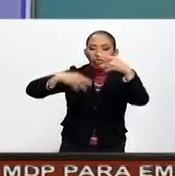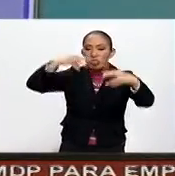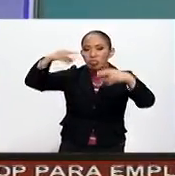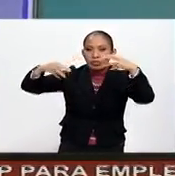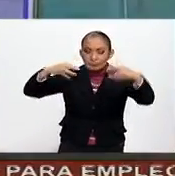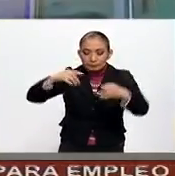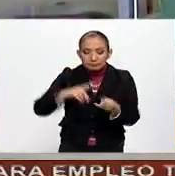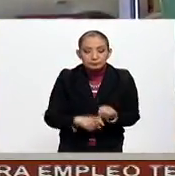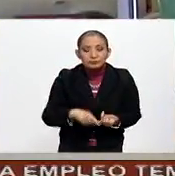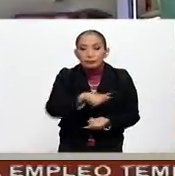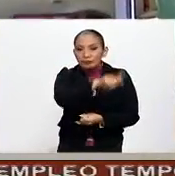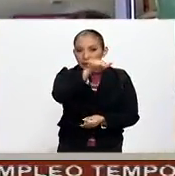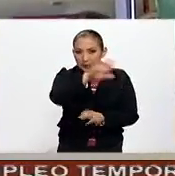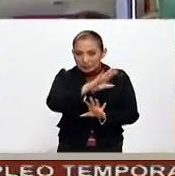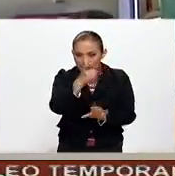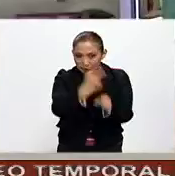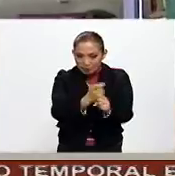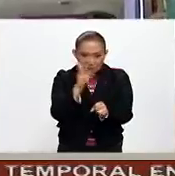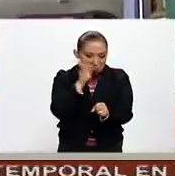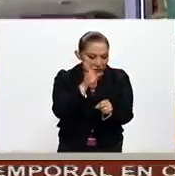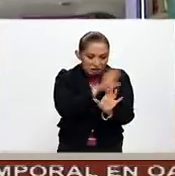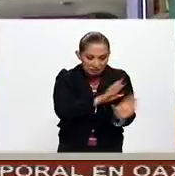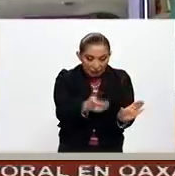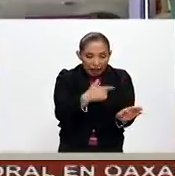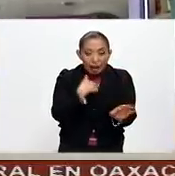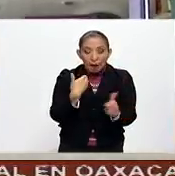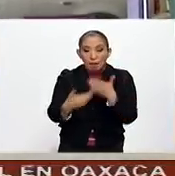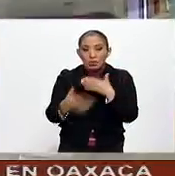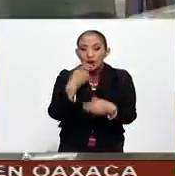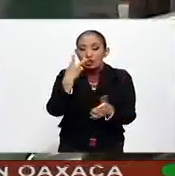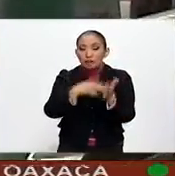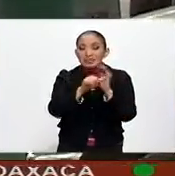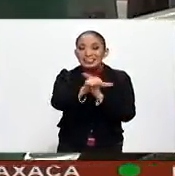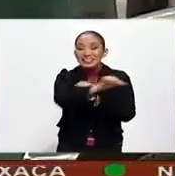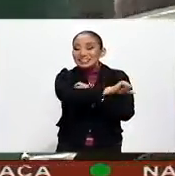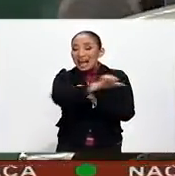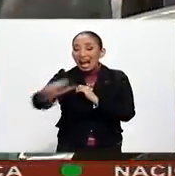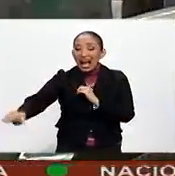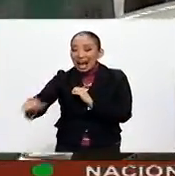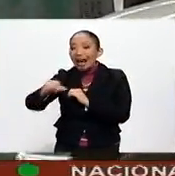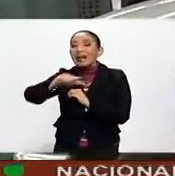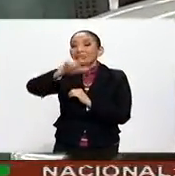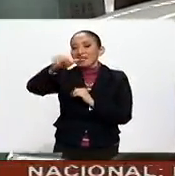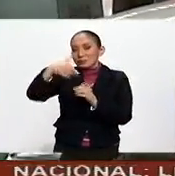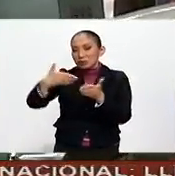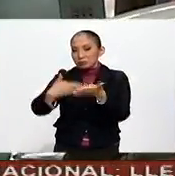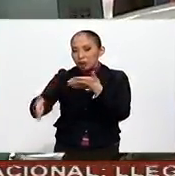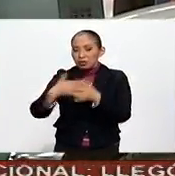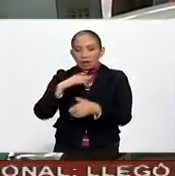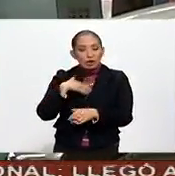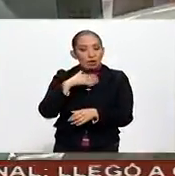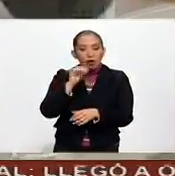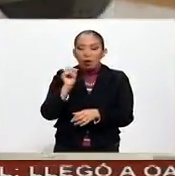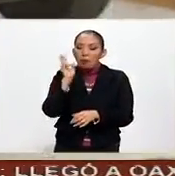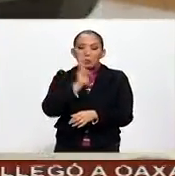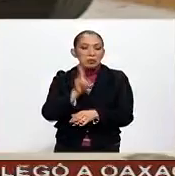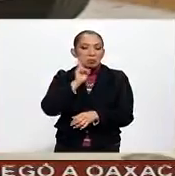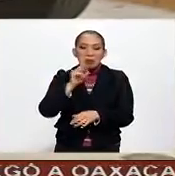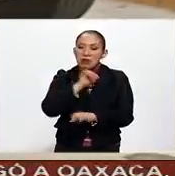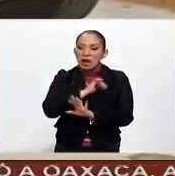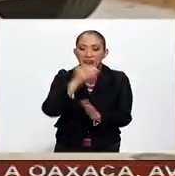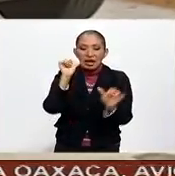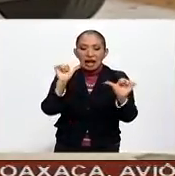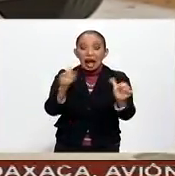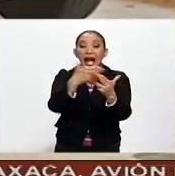tiene. Después de esta primera prueba, los modelos 2016 en adelante quedarán exentos de este